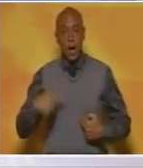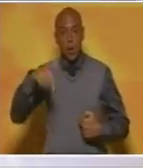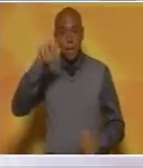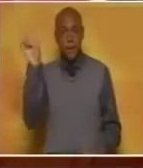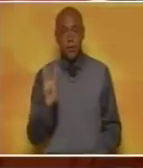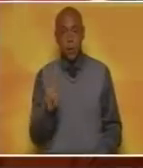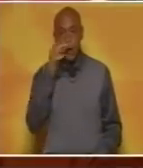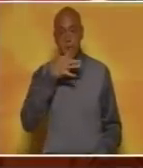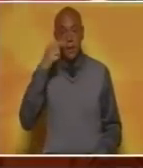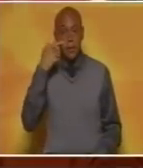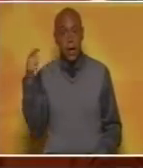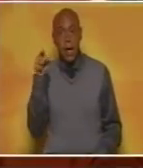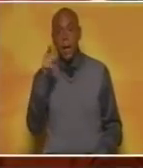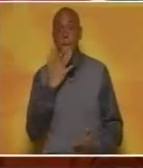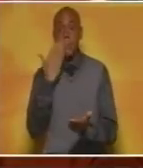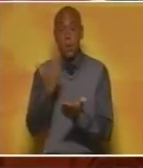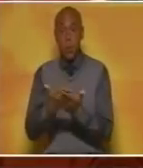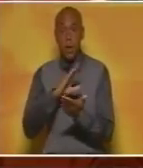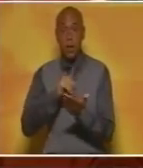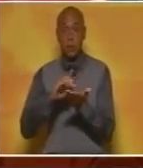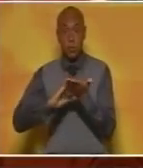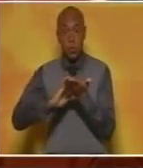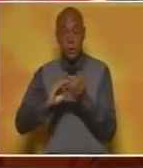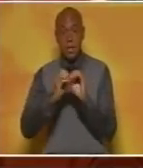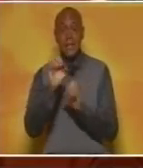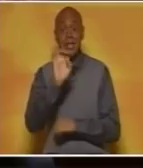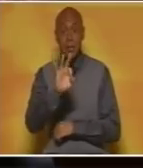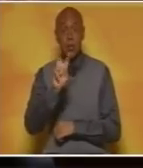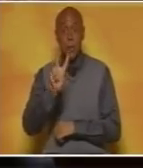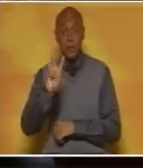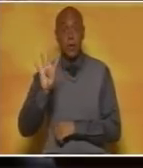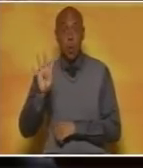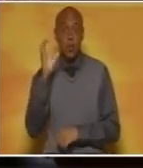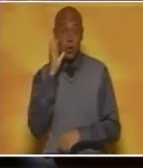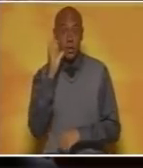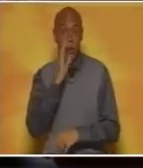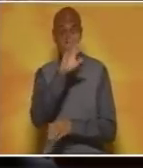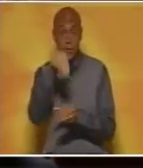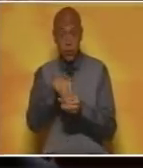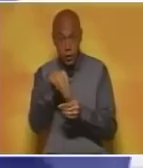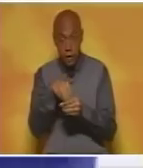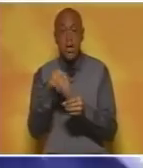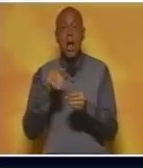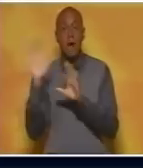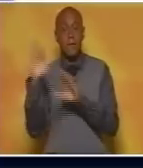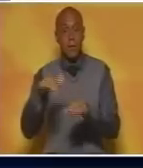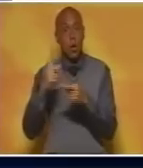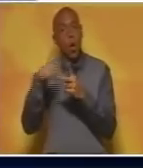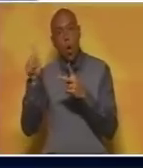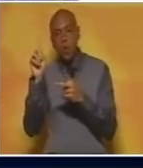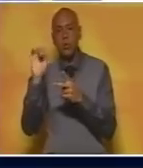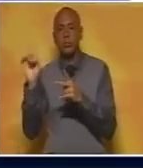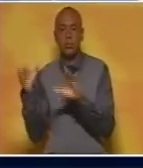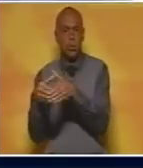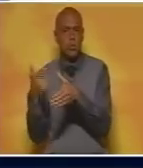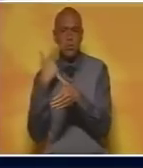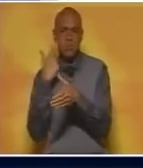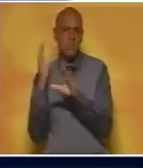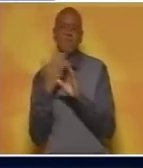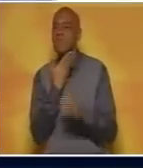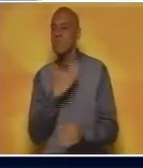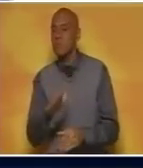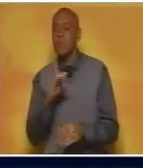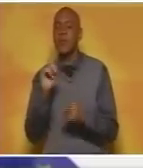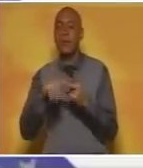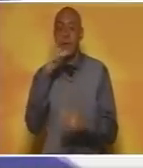su propuesta de resolución adoptada por 324 senadores a favor y 15 en contra, la Cámara Baja francesa pide que